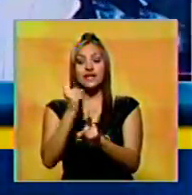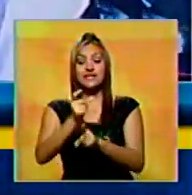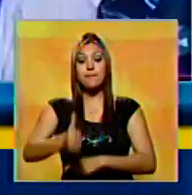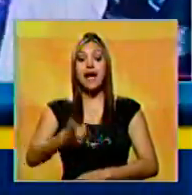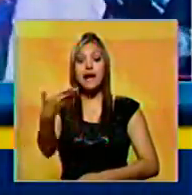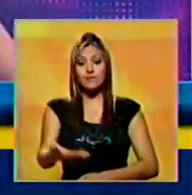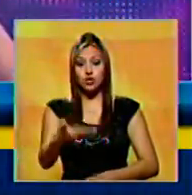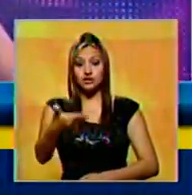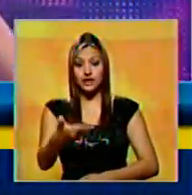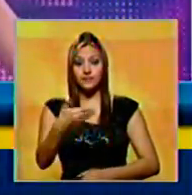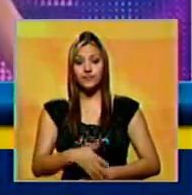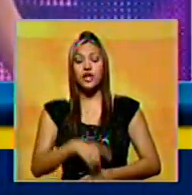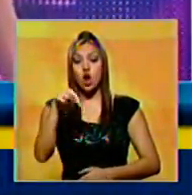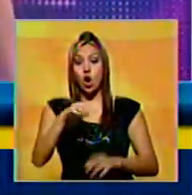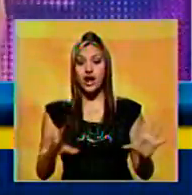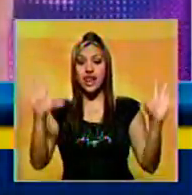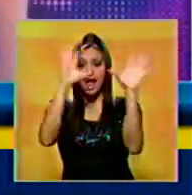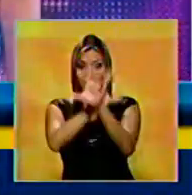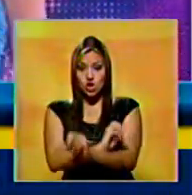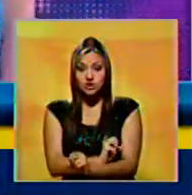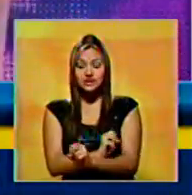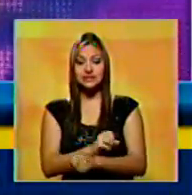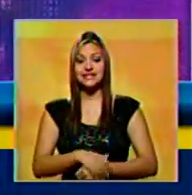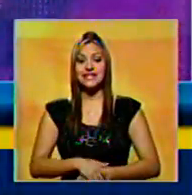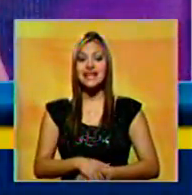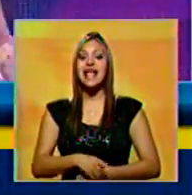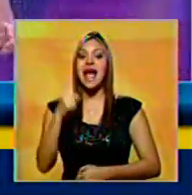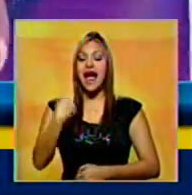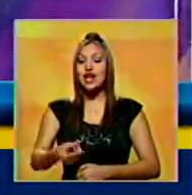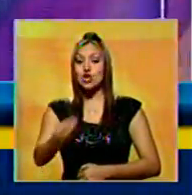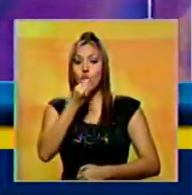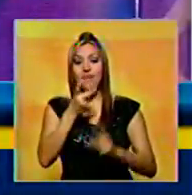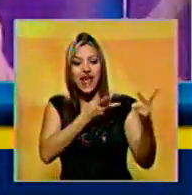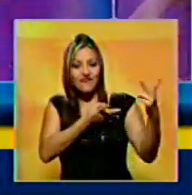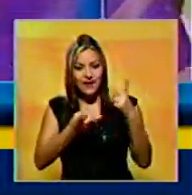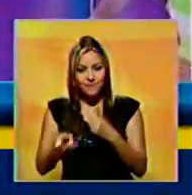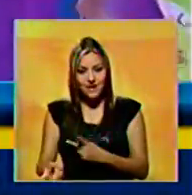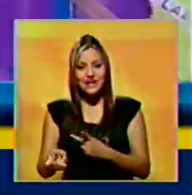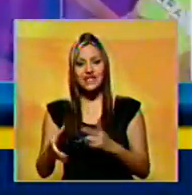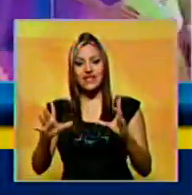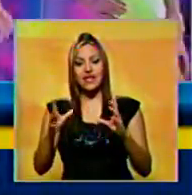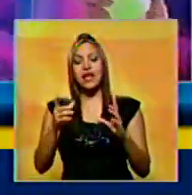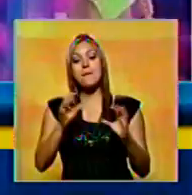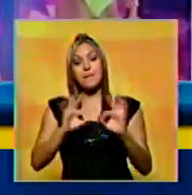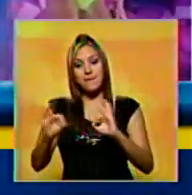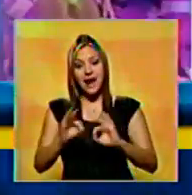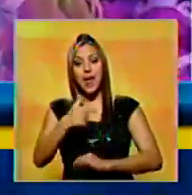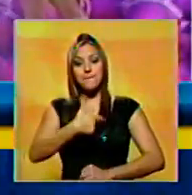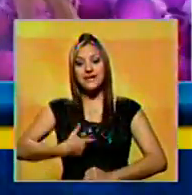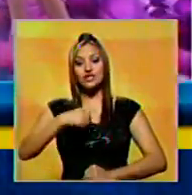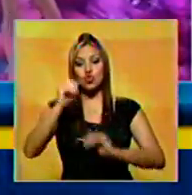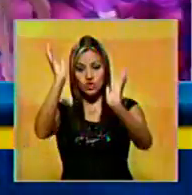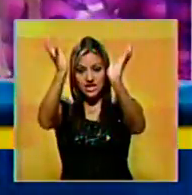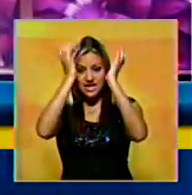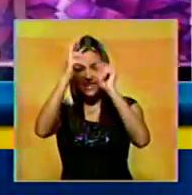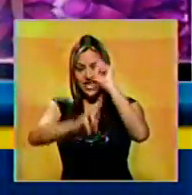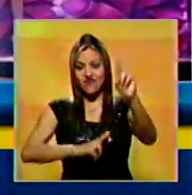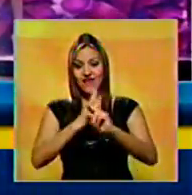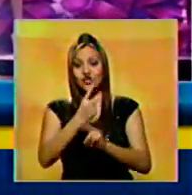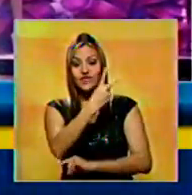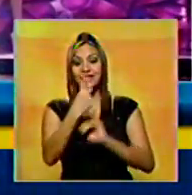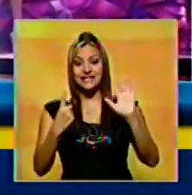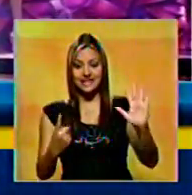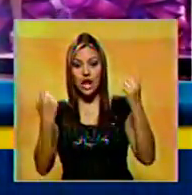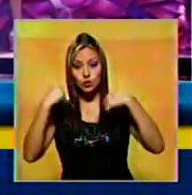más importantes. Esta noche María Gabriela Isler tendrá una cena de bienvenida. Las actividades preliminares del Miss Universo comenzarán este sábado